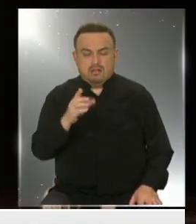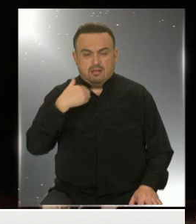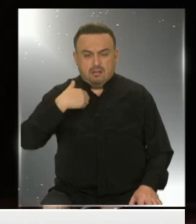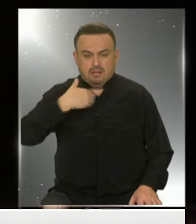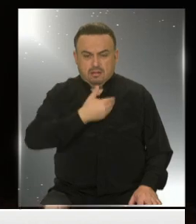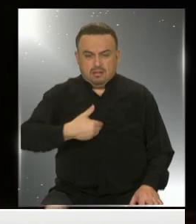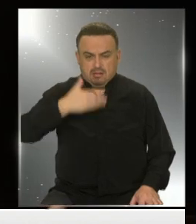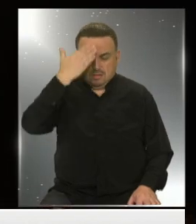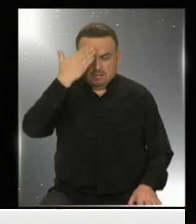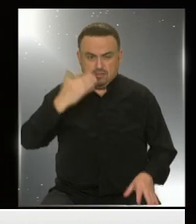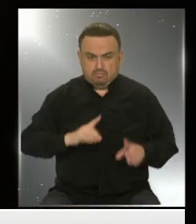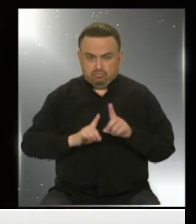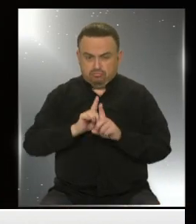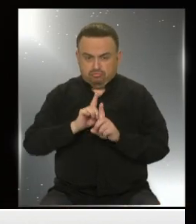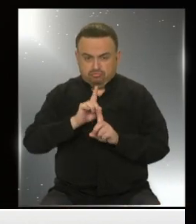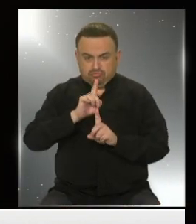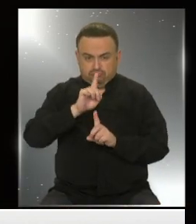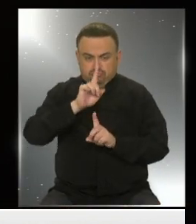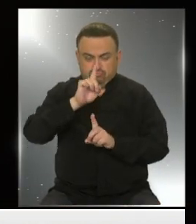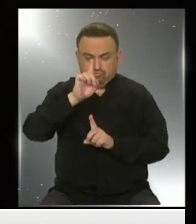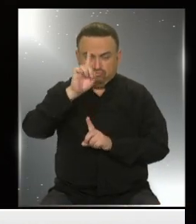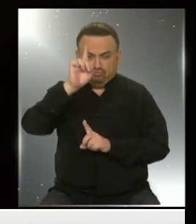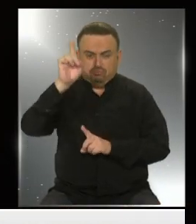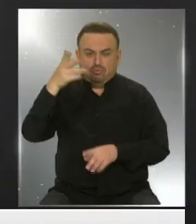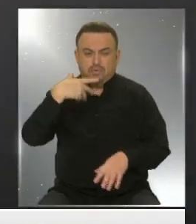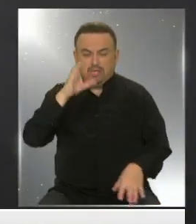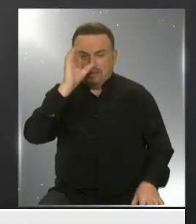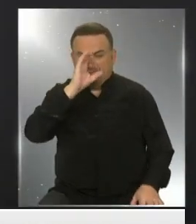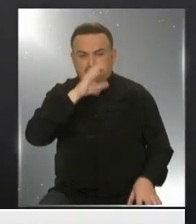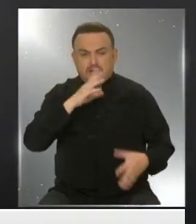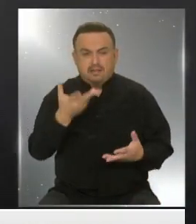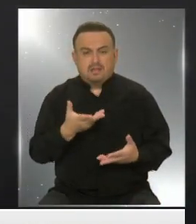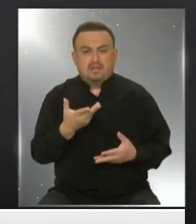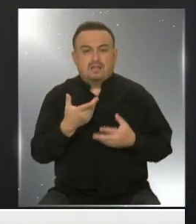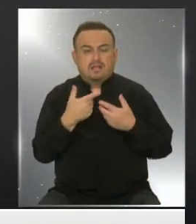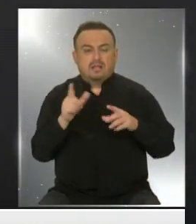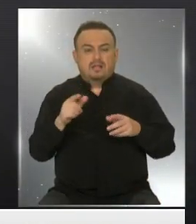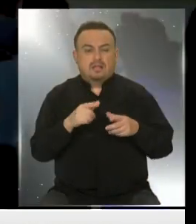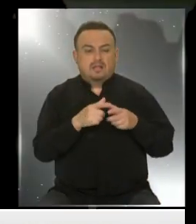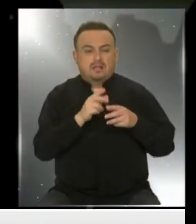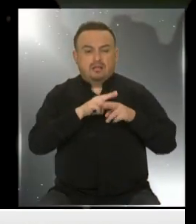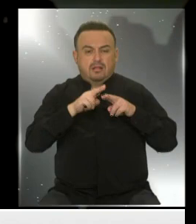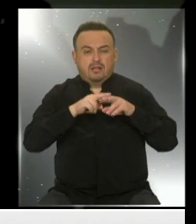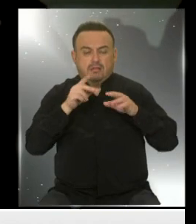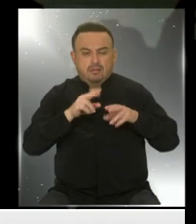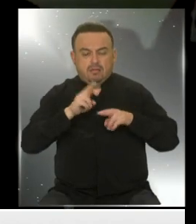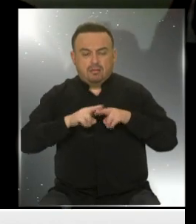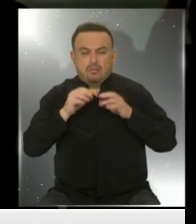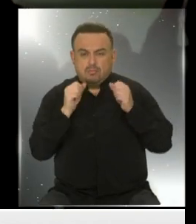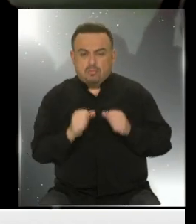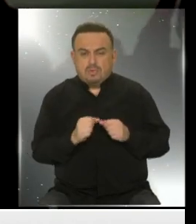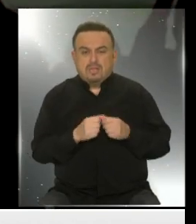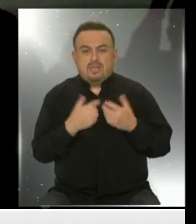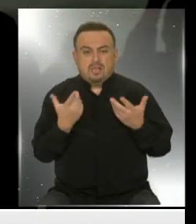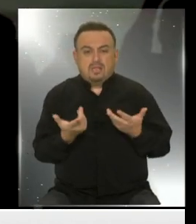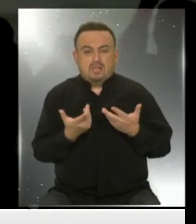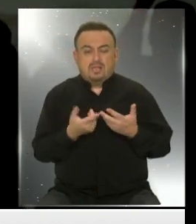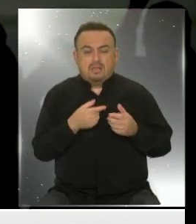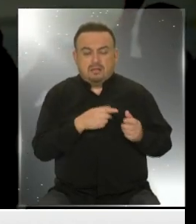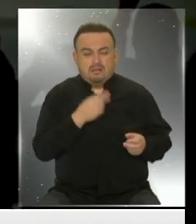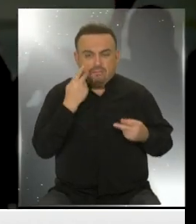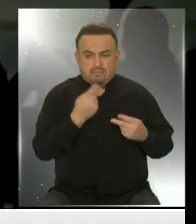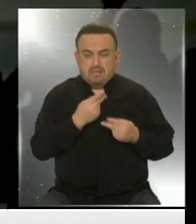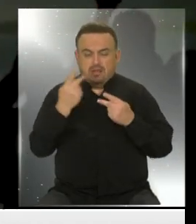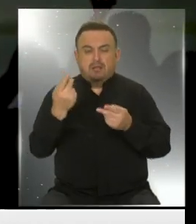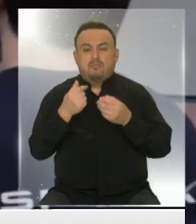definitiva un vuelo exitoso marcará un hito para producir naves espaciales reutilizables que pueden hacer que los tres espaciales